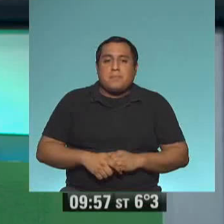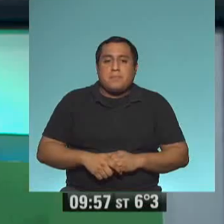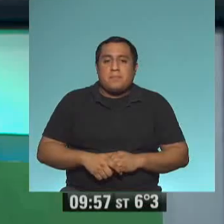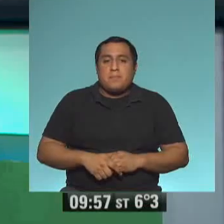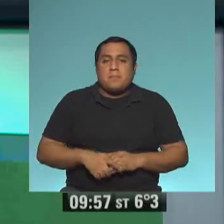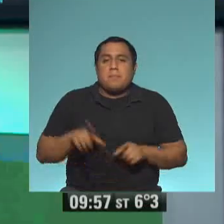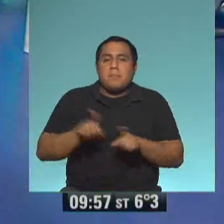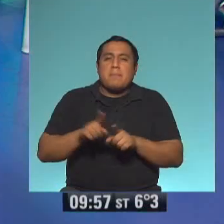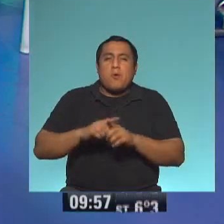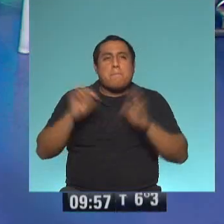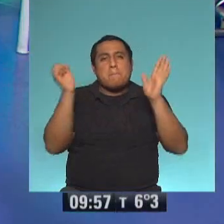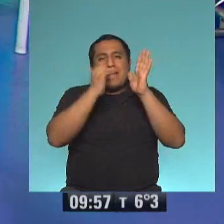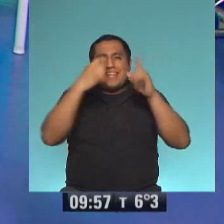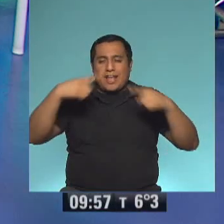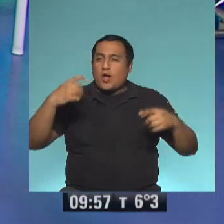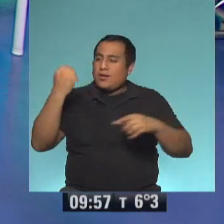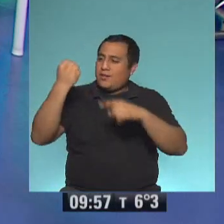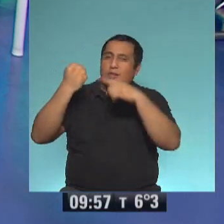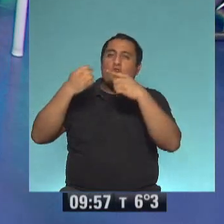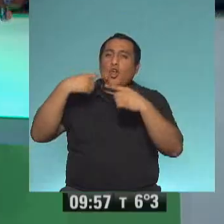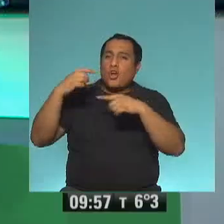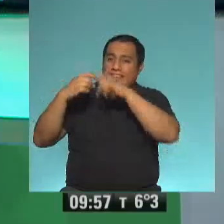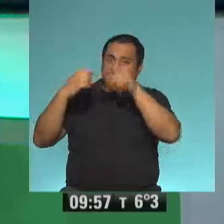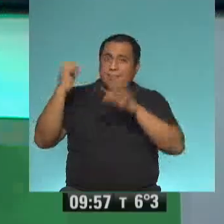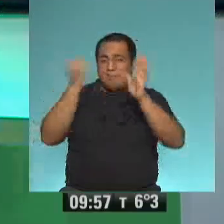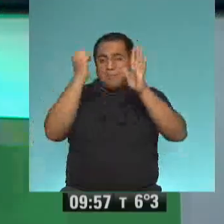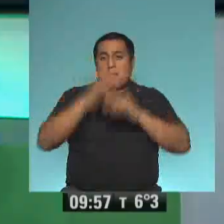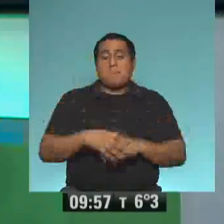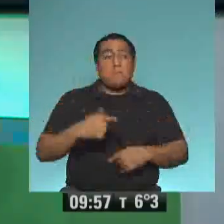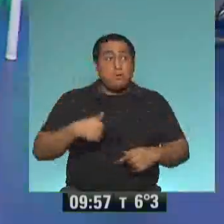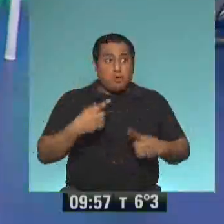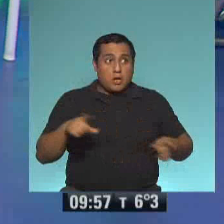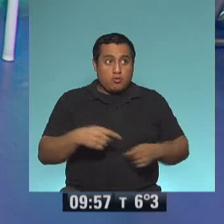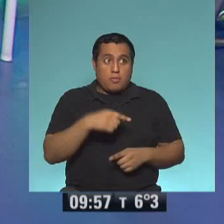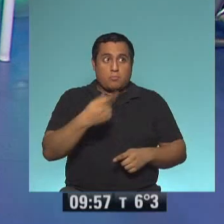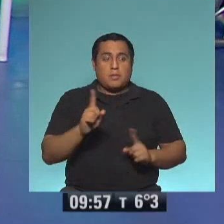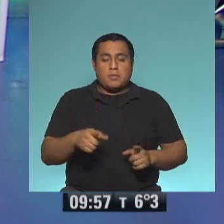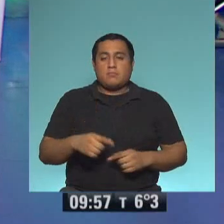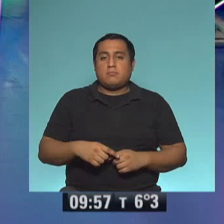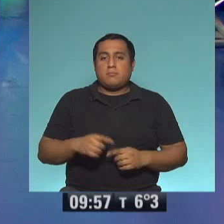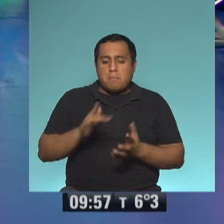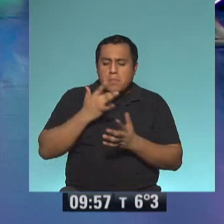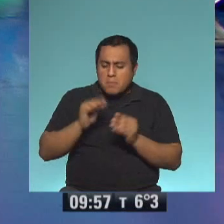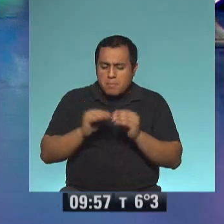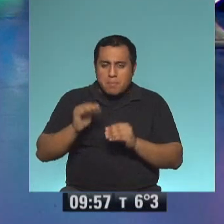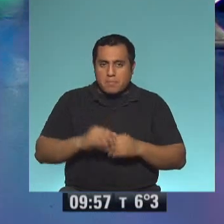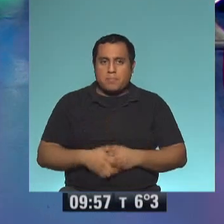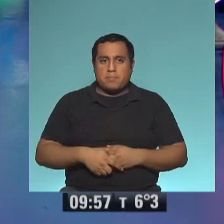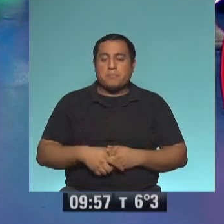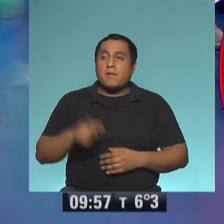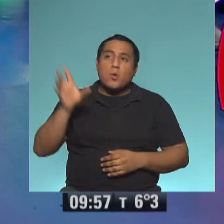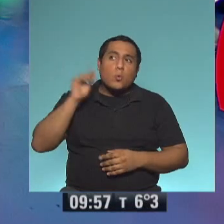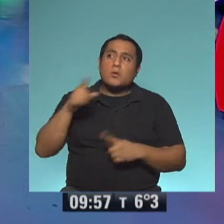trajiste el otro día, que era de colores. Gracias. Bueno, si quieren yo empiezo la canción y ustedes van. Dale. Lo decoramos. Tal cual. Te vamos